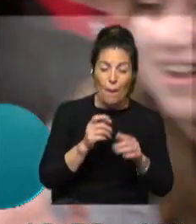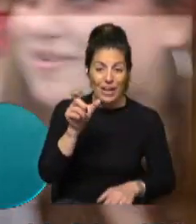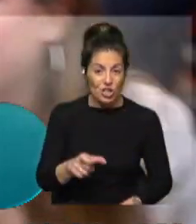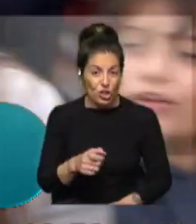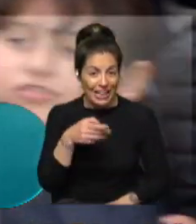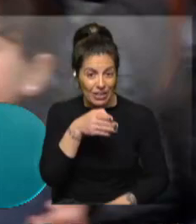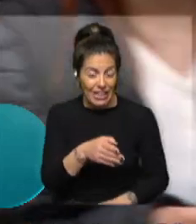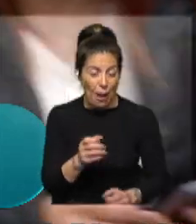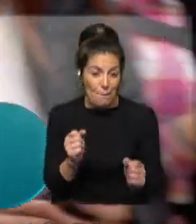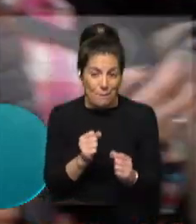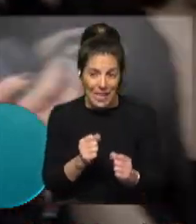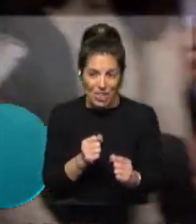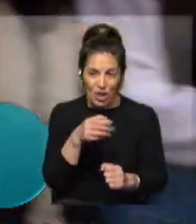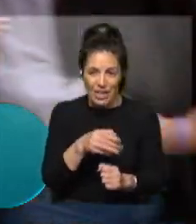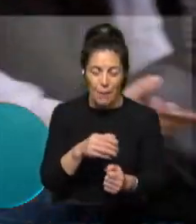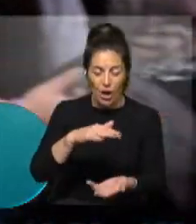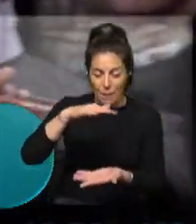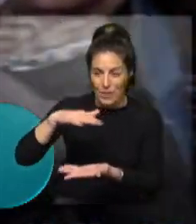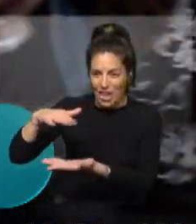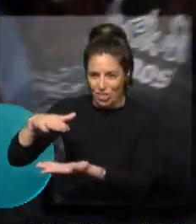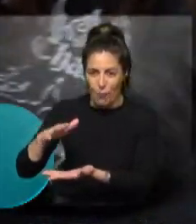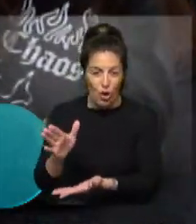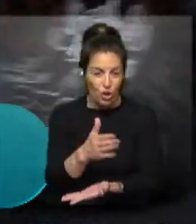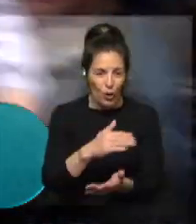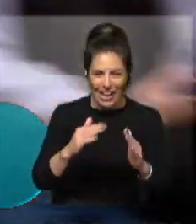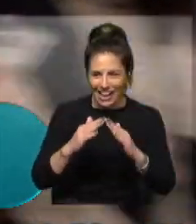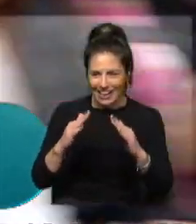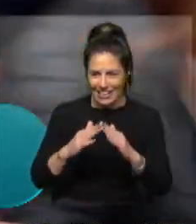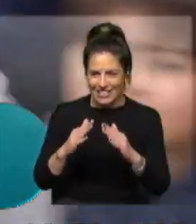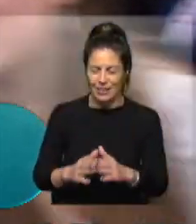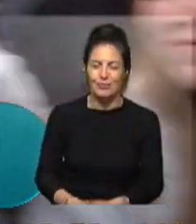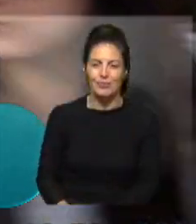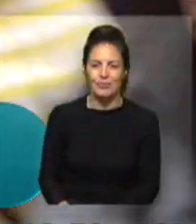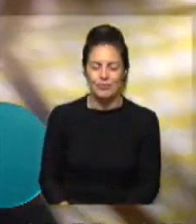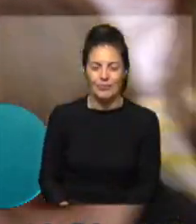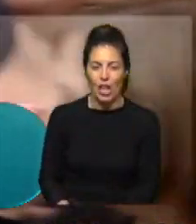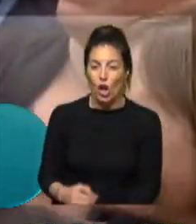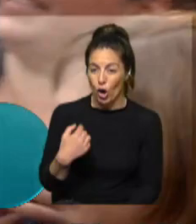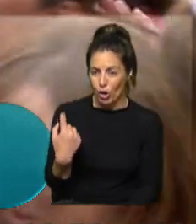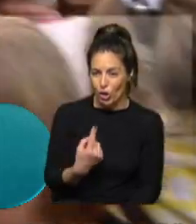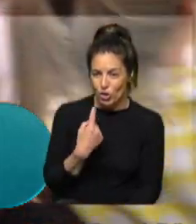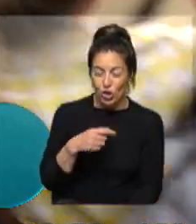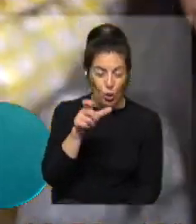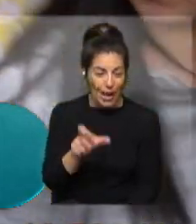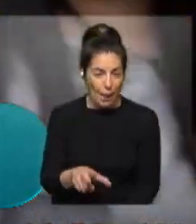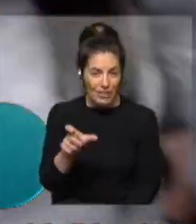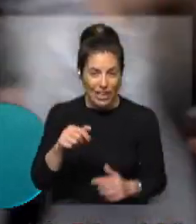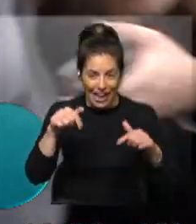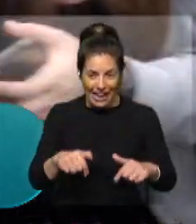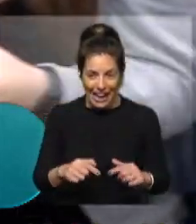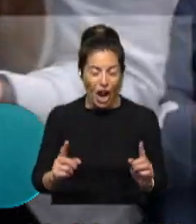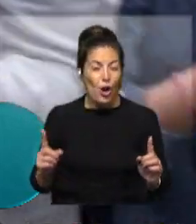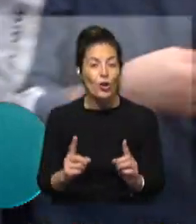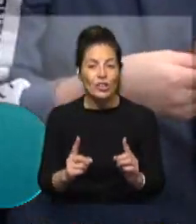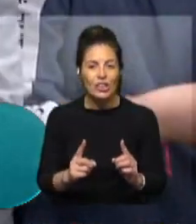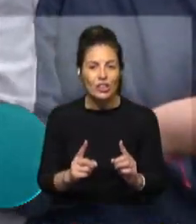invite, capaz que te la jugás. Mientras no le dé miedo a los duendes... Vamos arriba, muchas gracias, ¿eh? Bien. Agustín Casanova con nosotros y toda la gente acá, a ver, cortito.